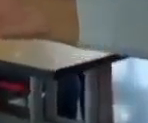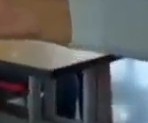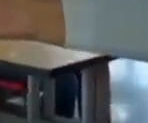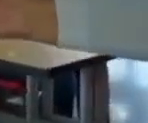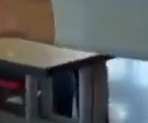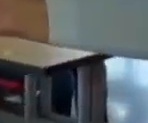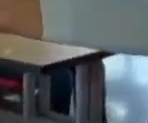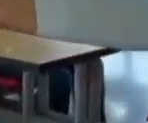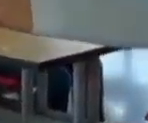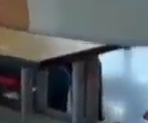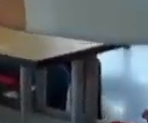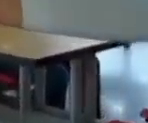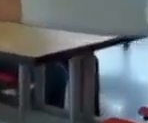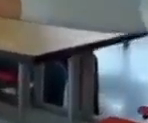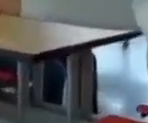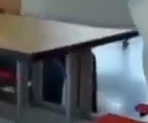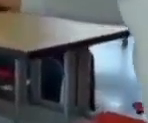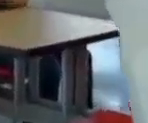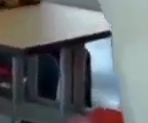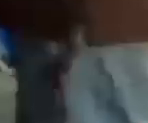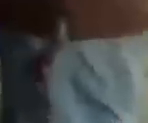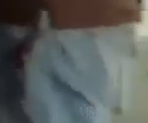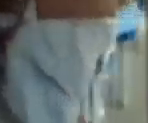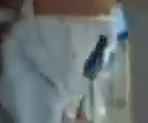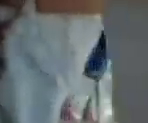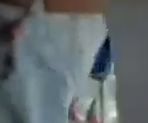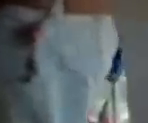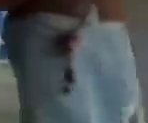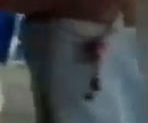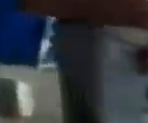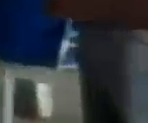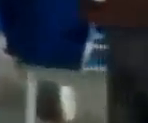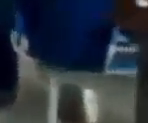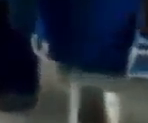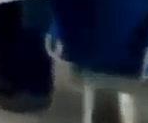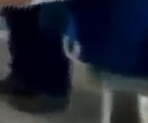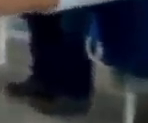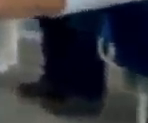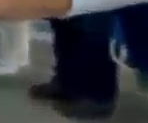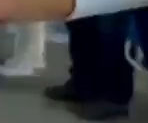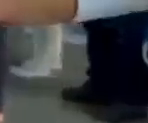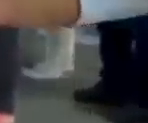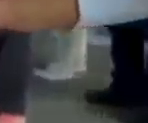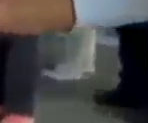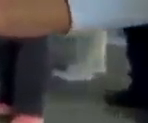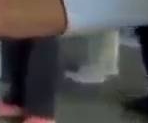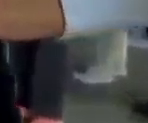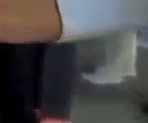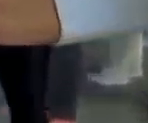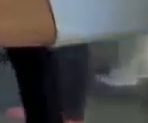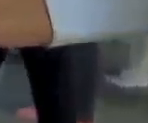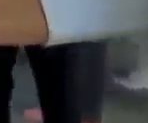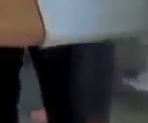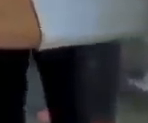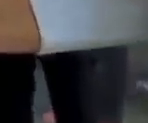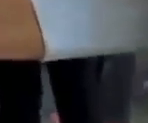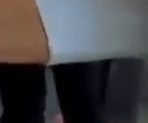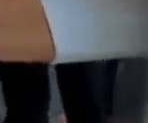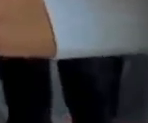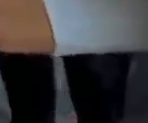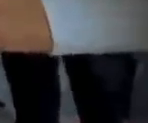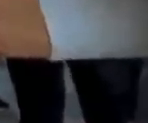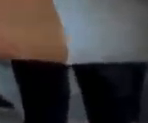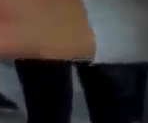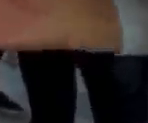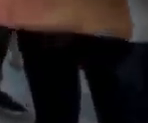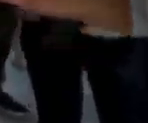cualquier tipo de vacuna, porque no podemos politizar las vacunas. La vacuna no tiene política, las vacunas son para todos los venezolanos y para todo el mundo. Así